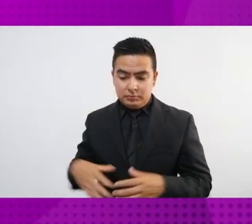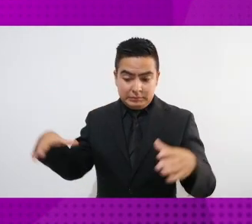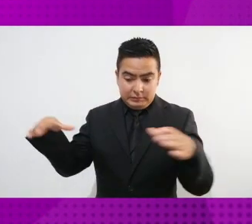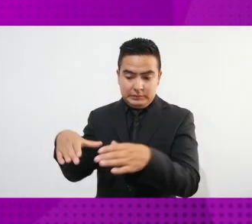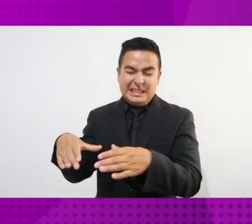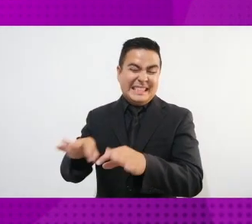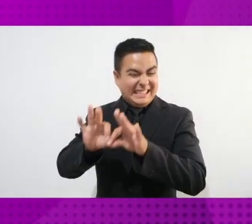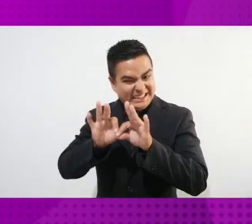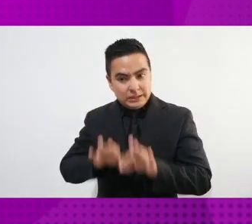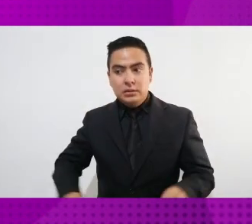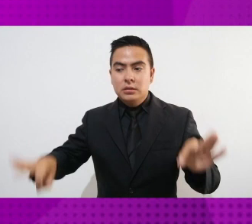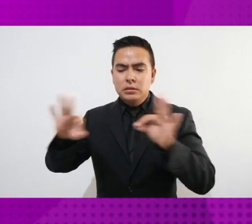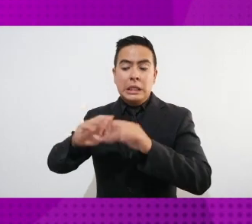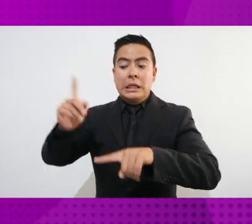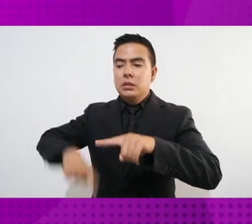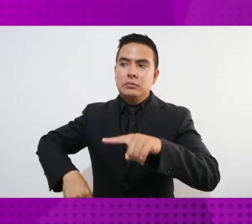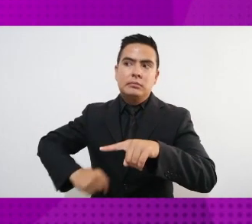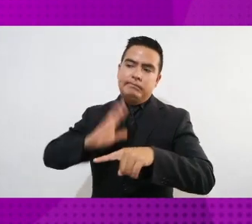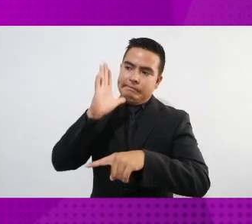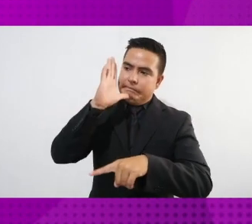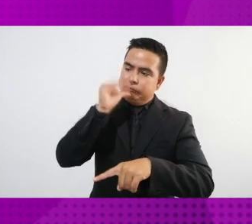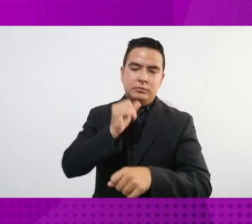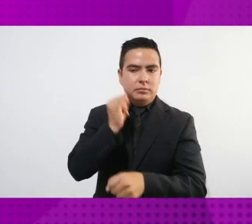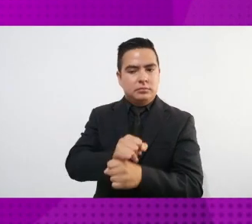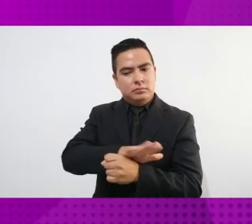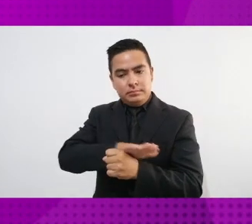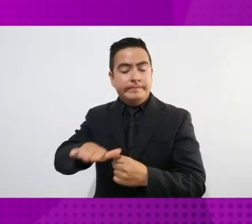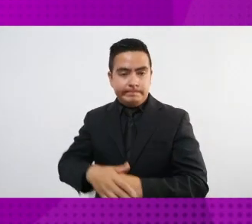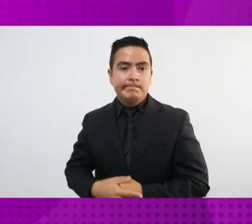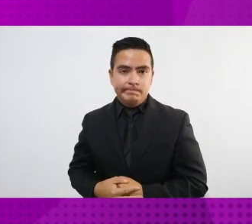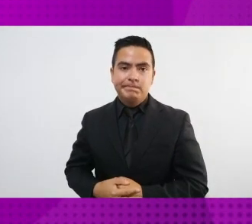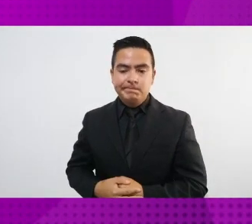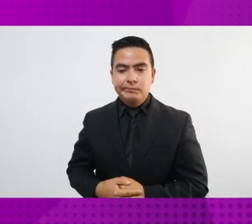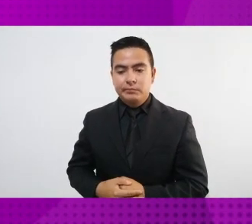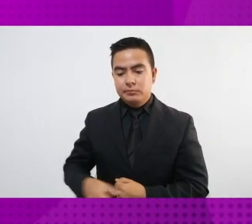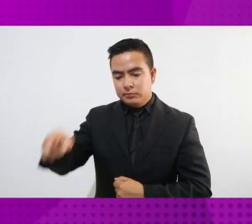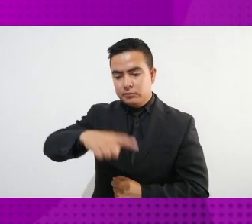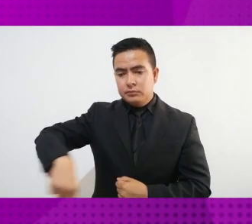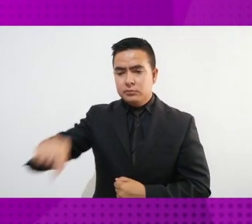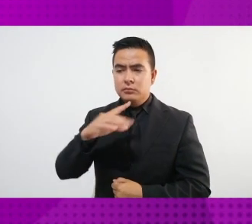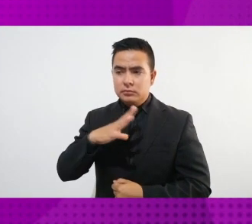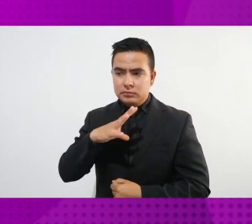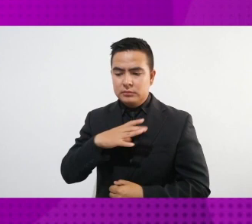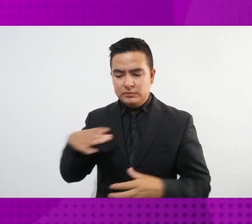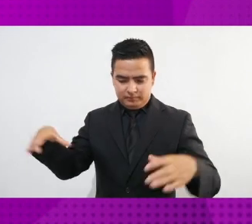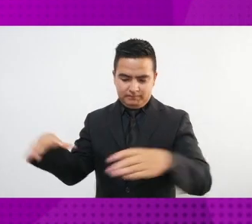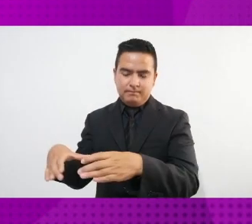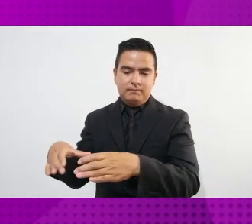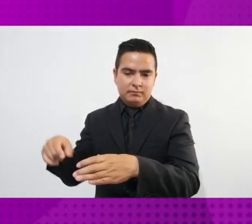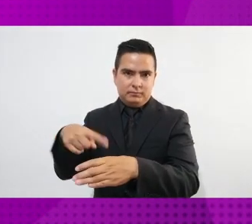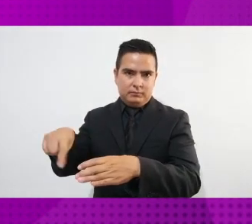un parlamento. Es parte de, ¿verdad? No podemos hablar de un sistema democrático sin